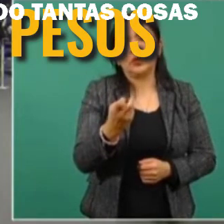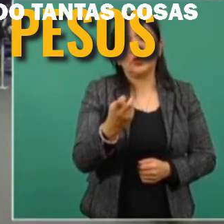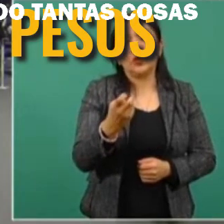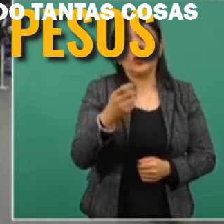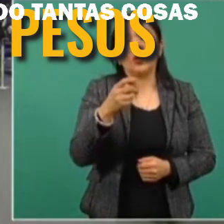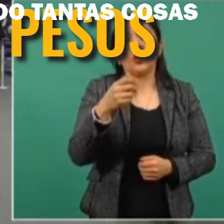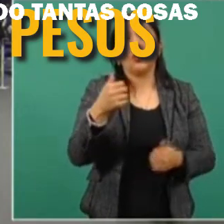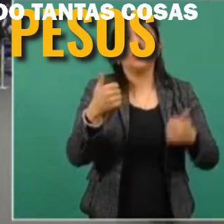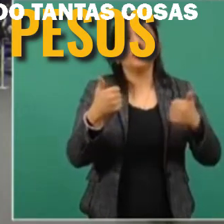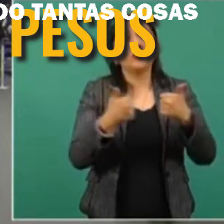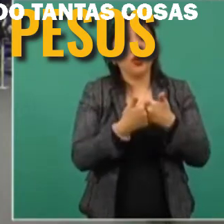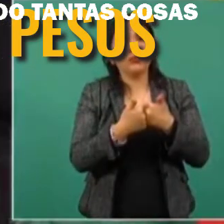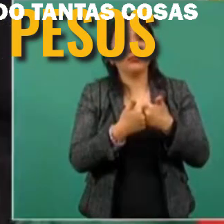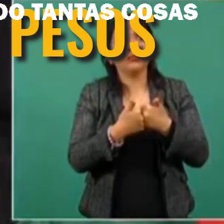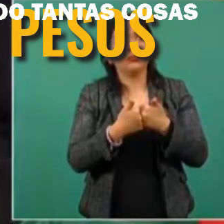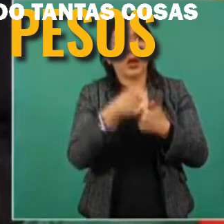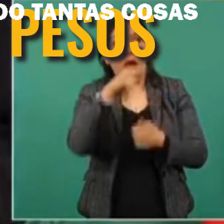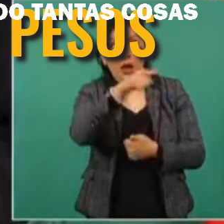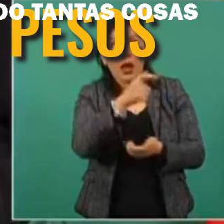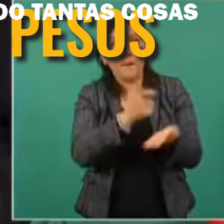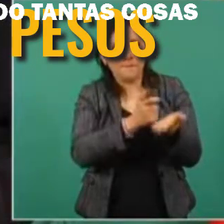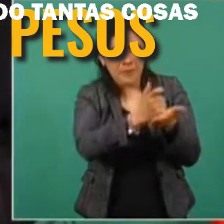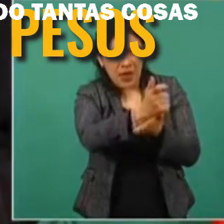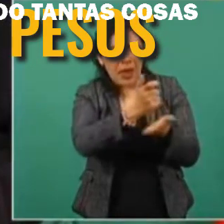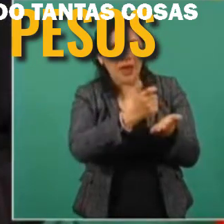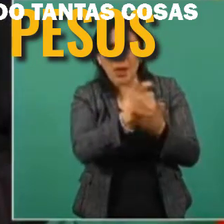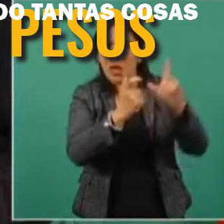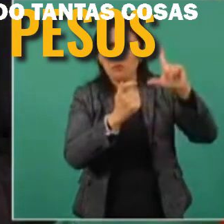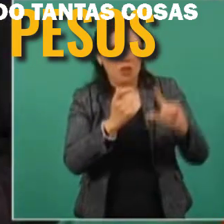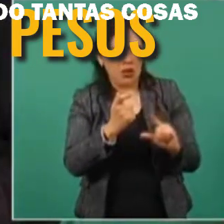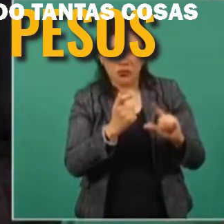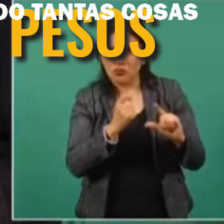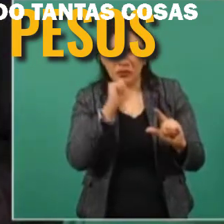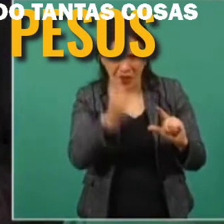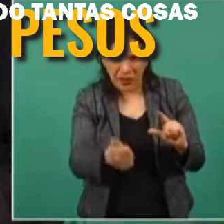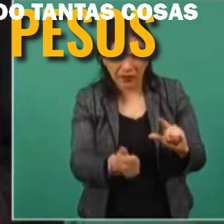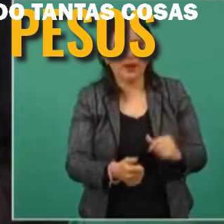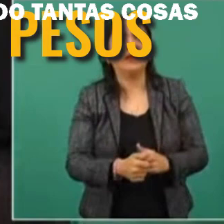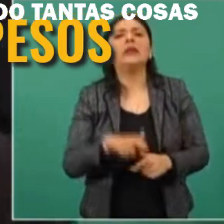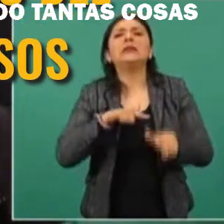reducir sus sueldos, sus prestaciones,